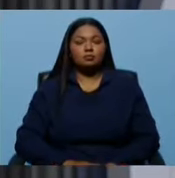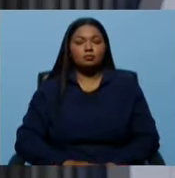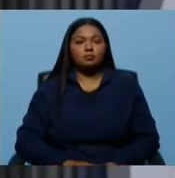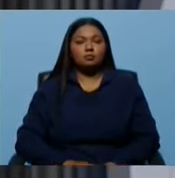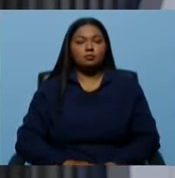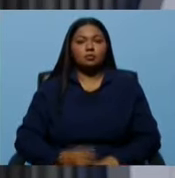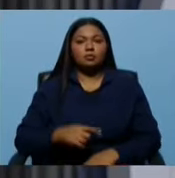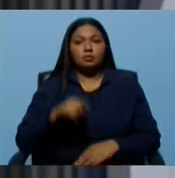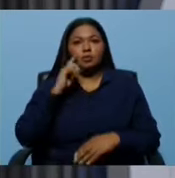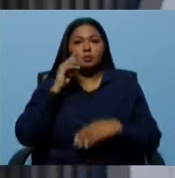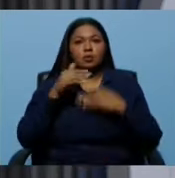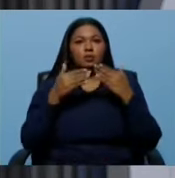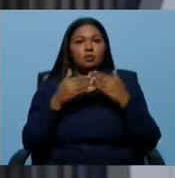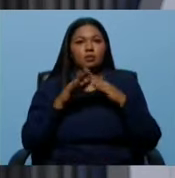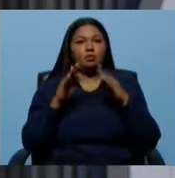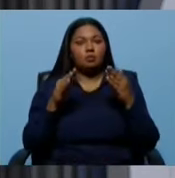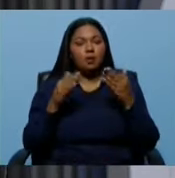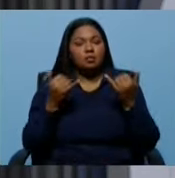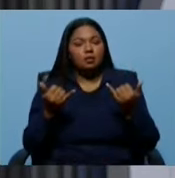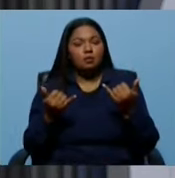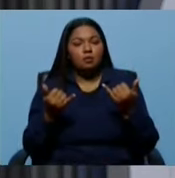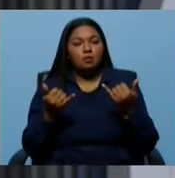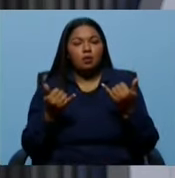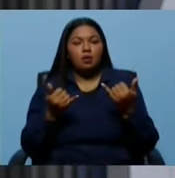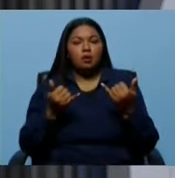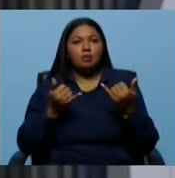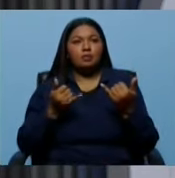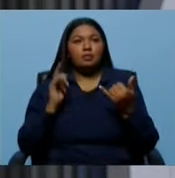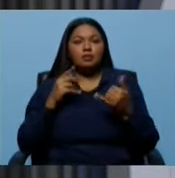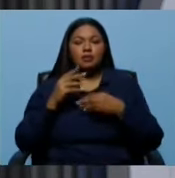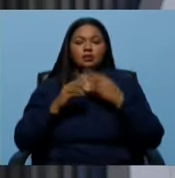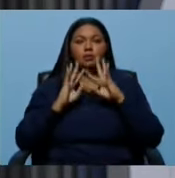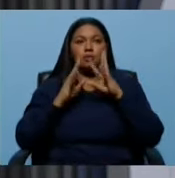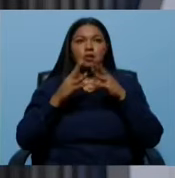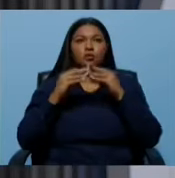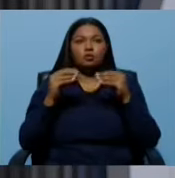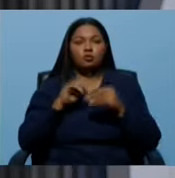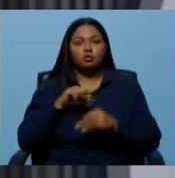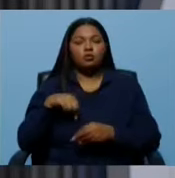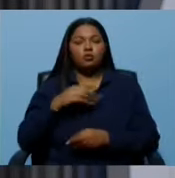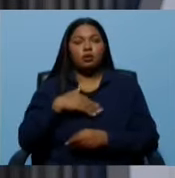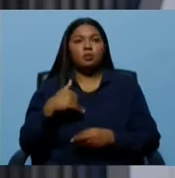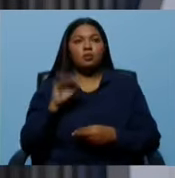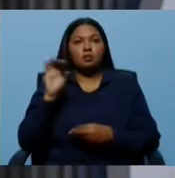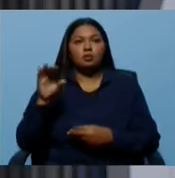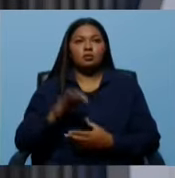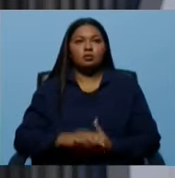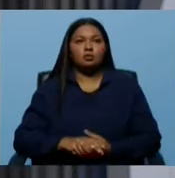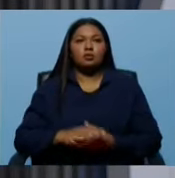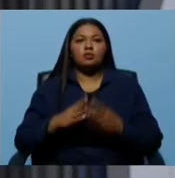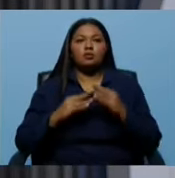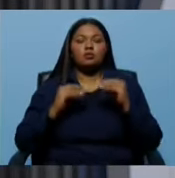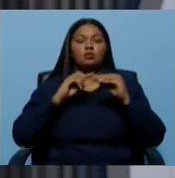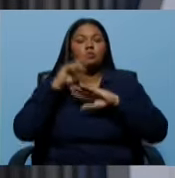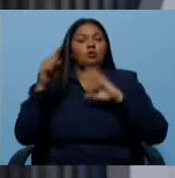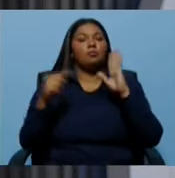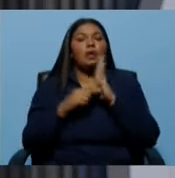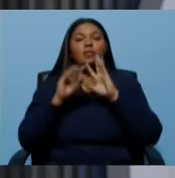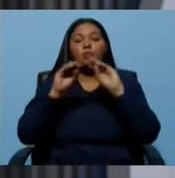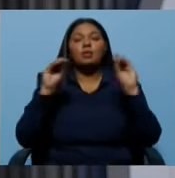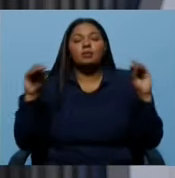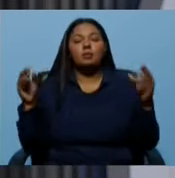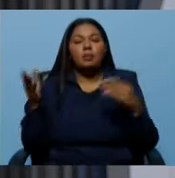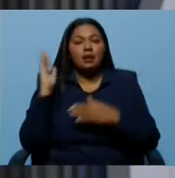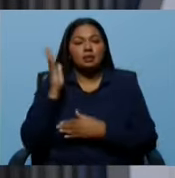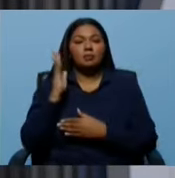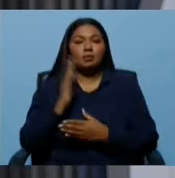esa intención de disolver el país, tenemos que plantarnos todo lo que queremos nuestra nación. Todos absolutamente están convocados a las